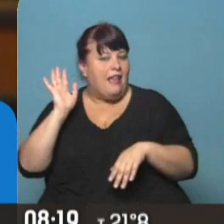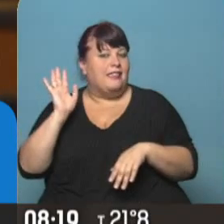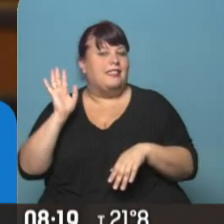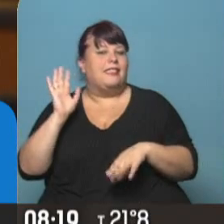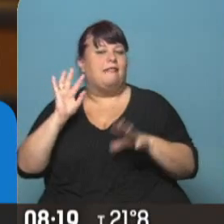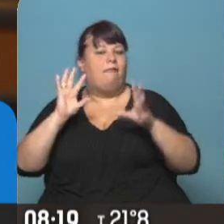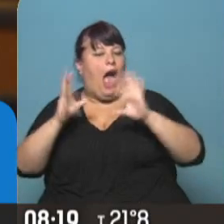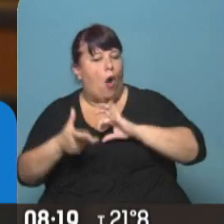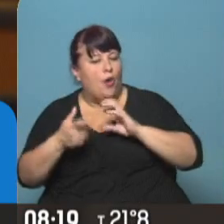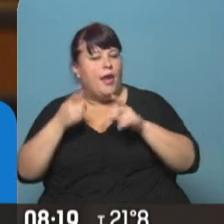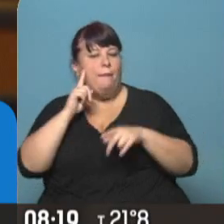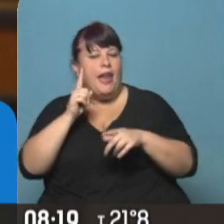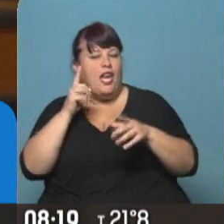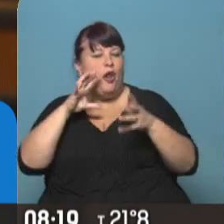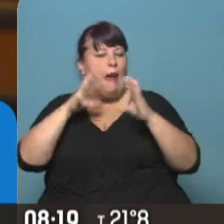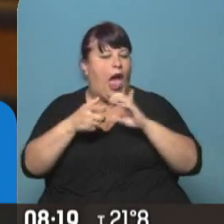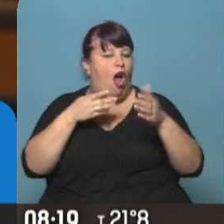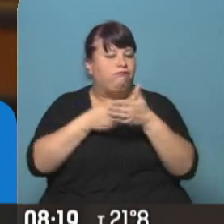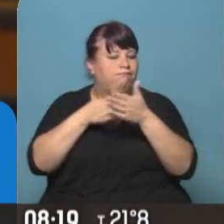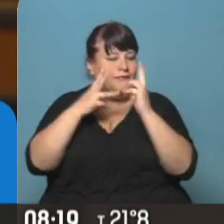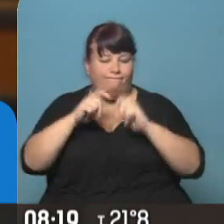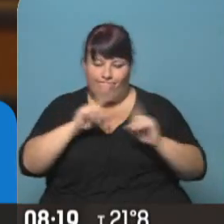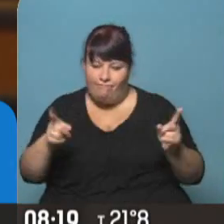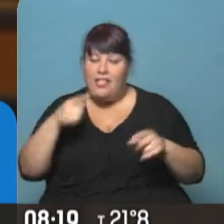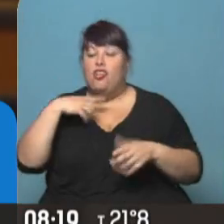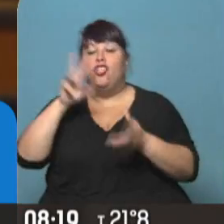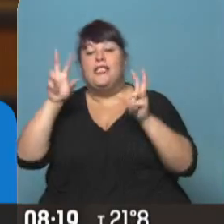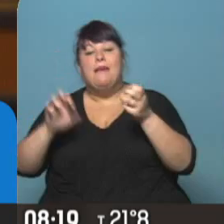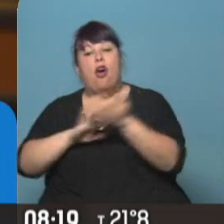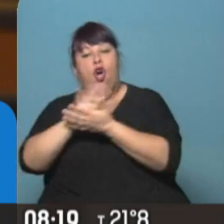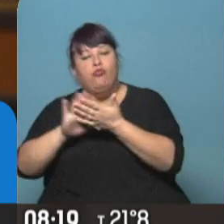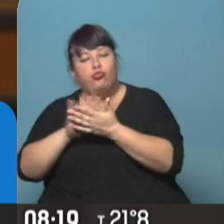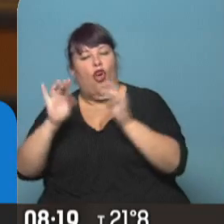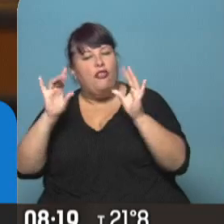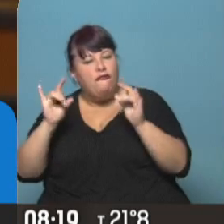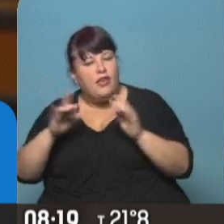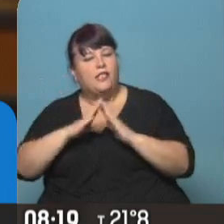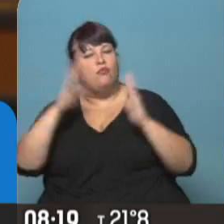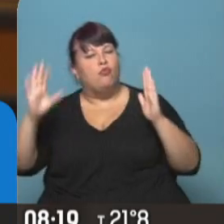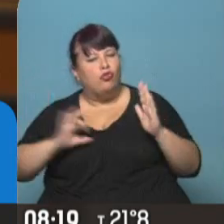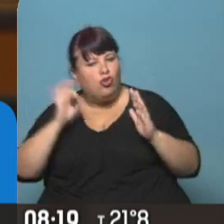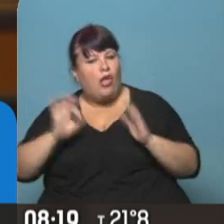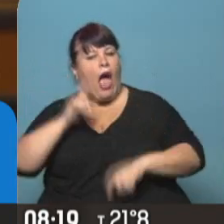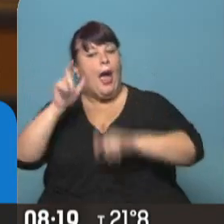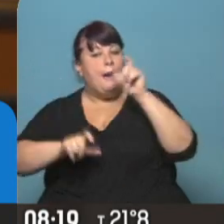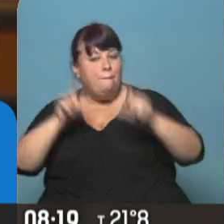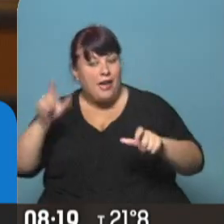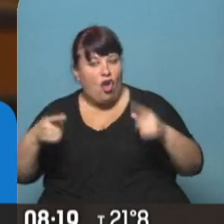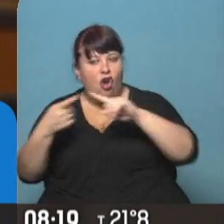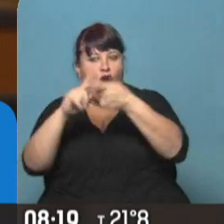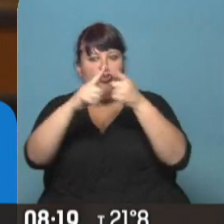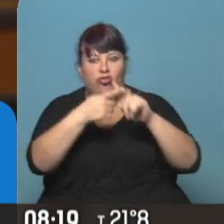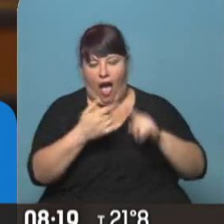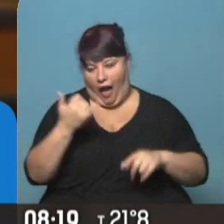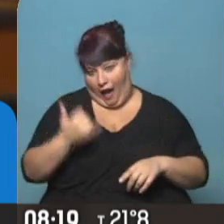entorpecimiento de peligro de entorpecimiento hijo mire en casos de corrupción complejos que se extienden en el tiempo que estas personas estos vínculos